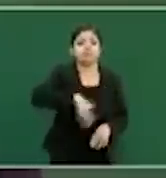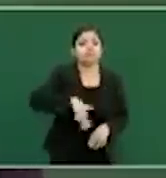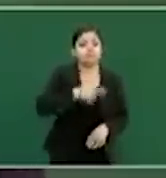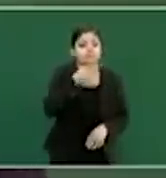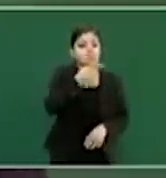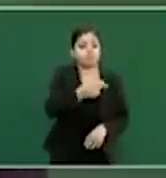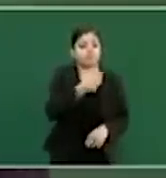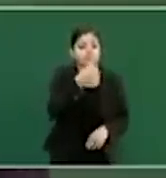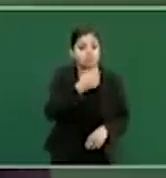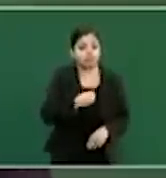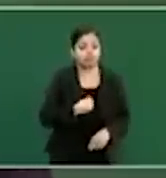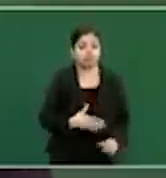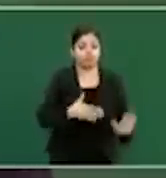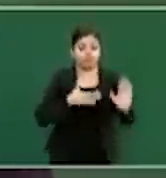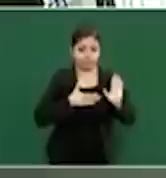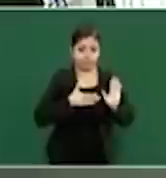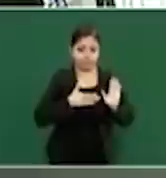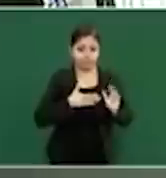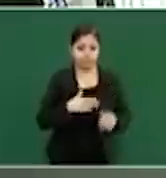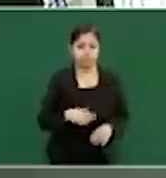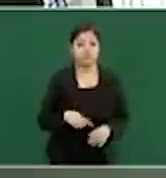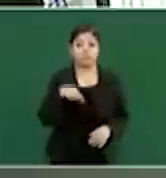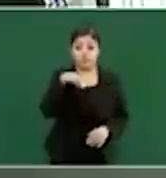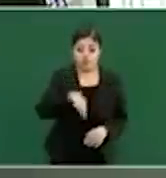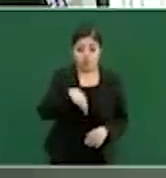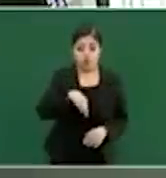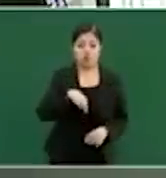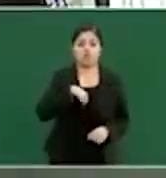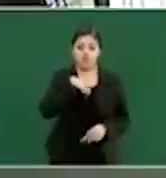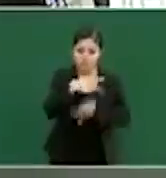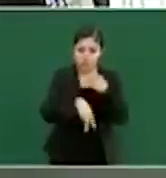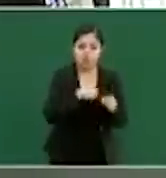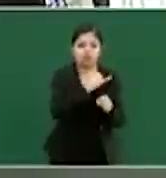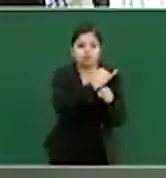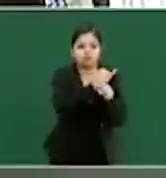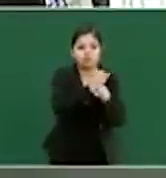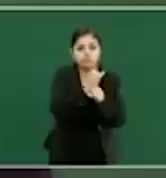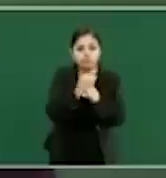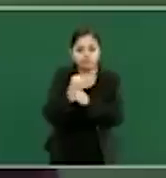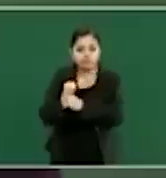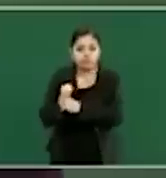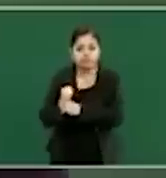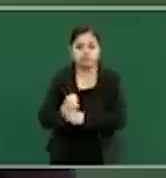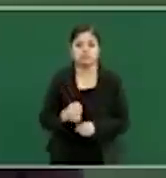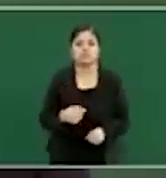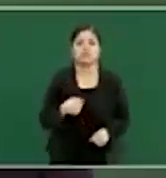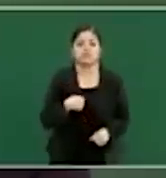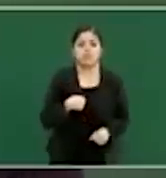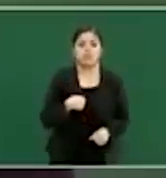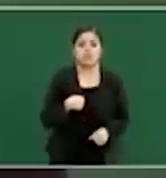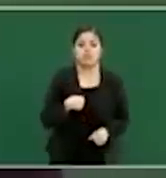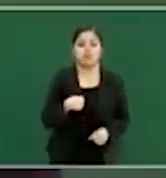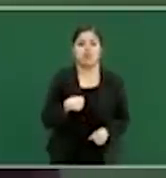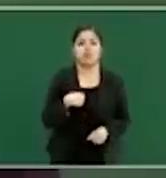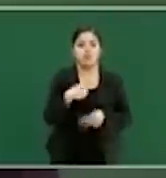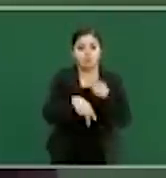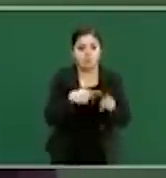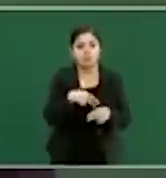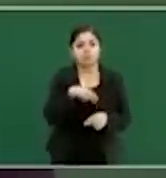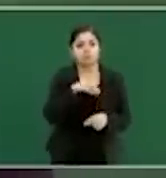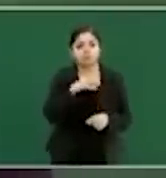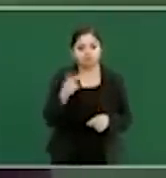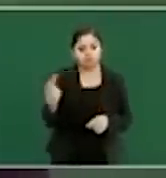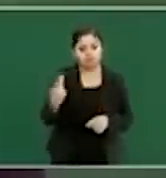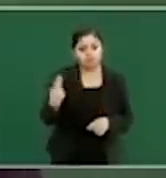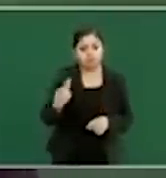Hoy voy a hacer una supervisión, voy a visitar con